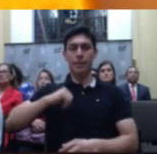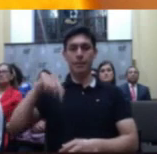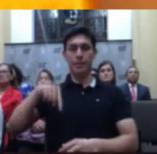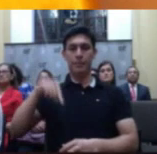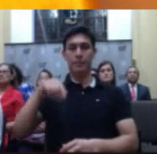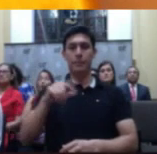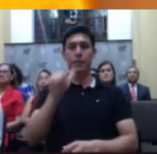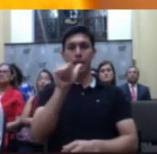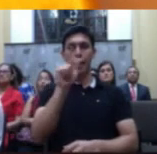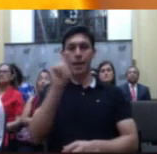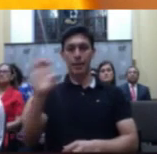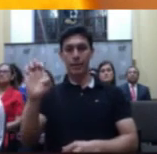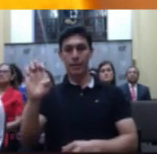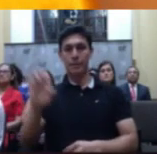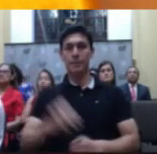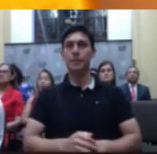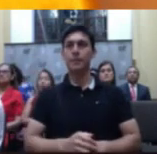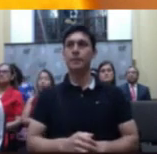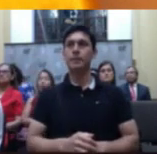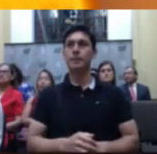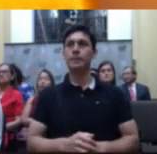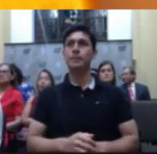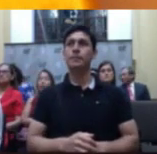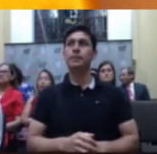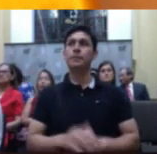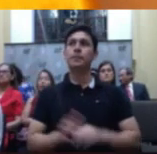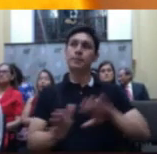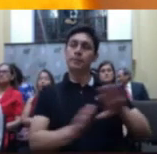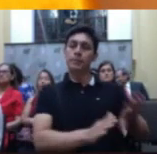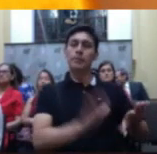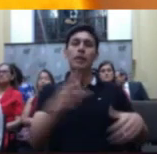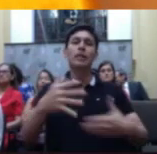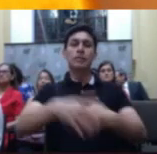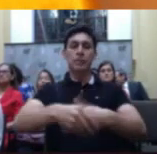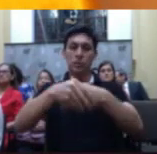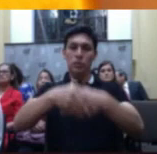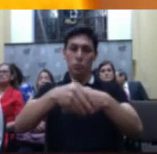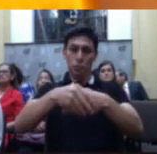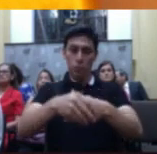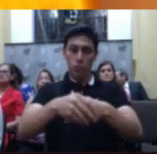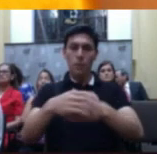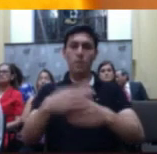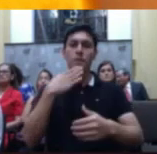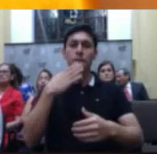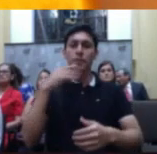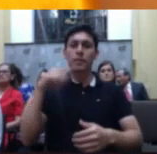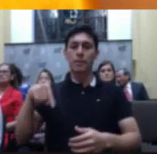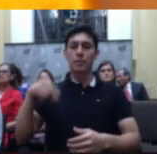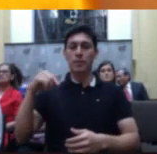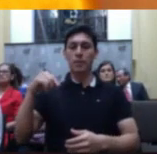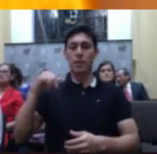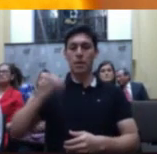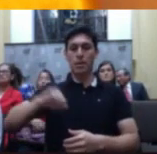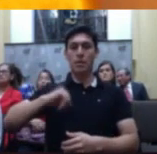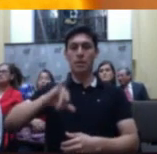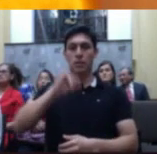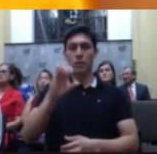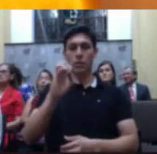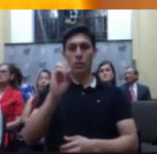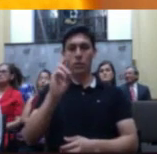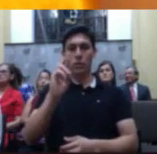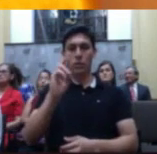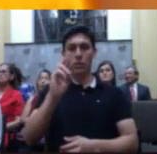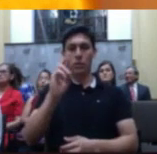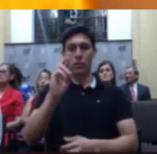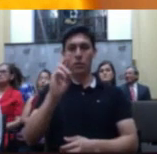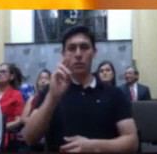ATE. El siguiente saludo es del alcalde Jorge Rizik Carrascal, de la